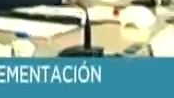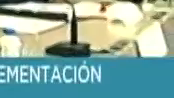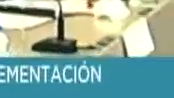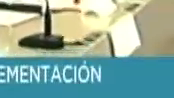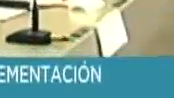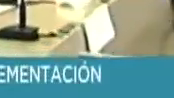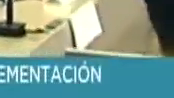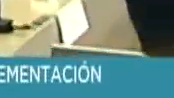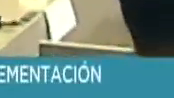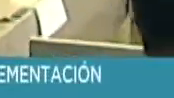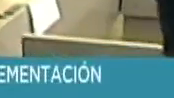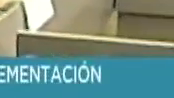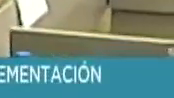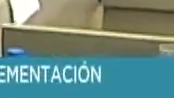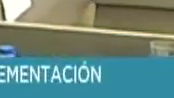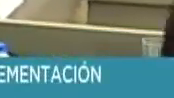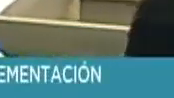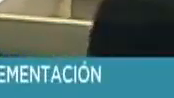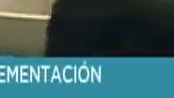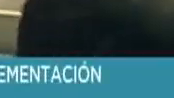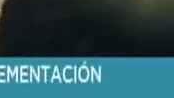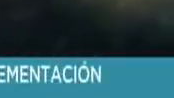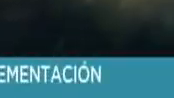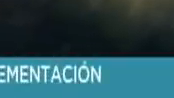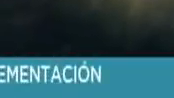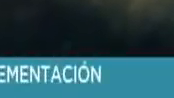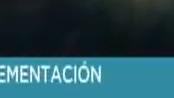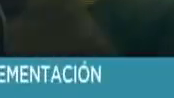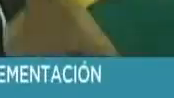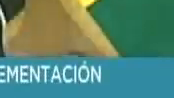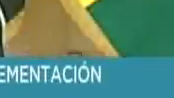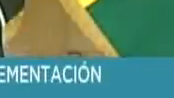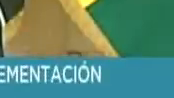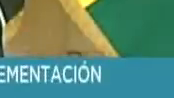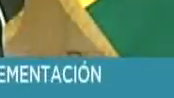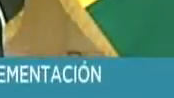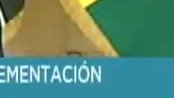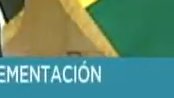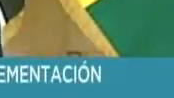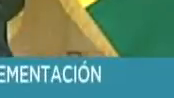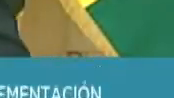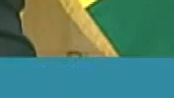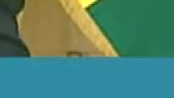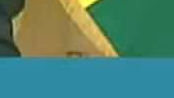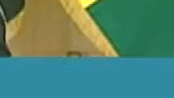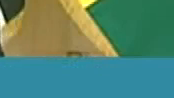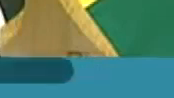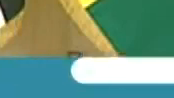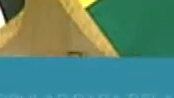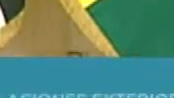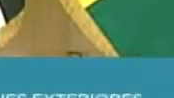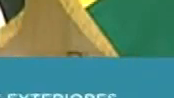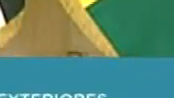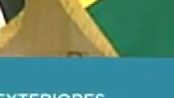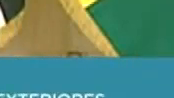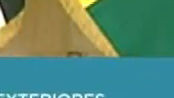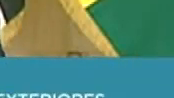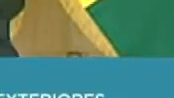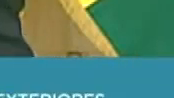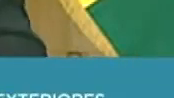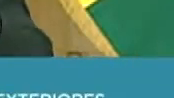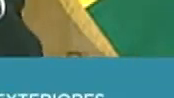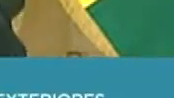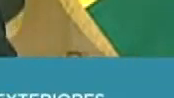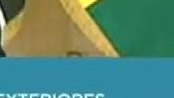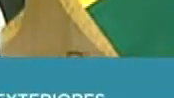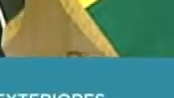consejos ministeriales que hacen vida en la Alianza Bolivariana, el Consejo de Complementación